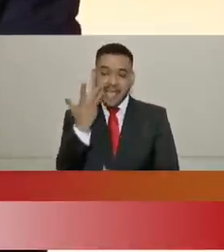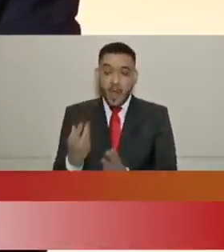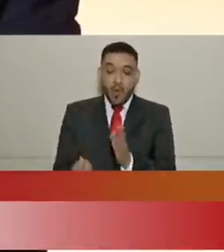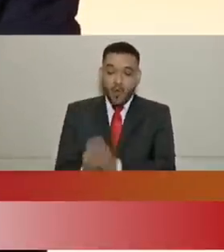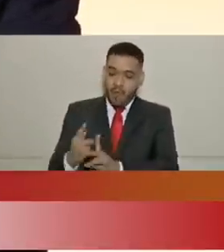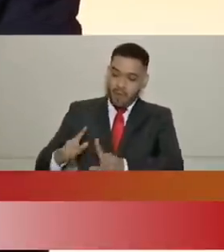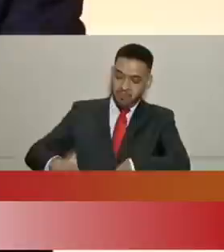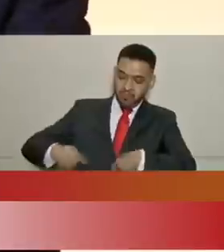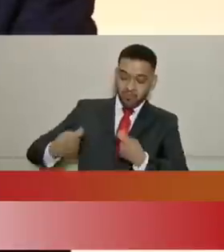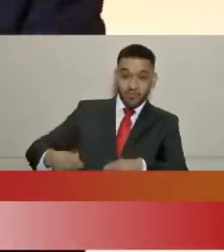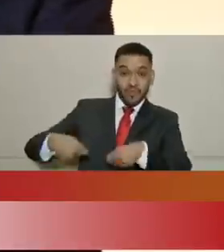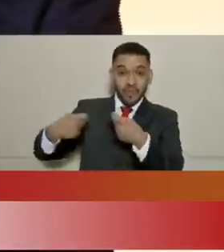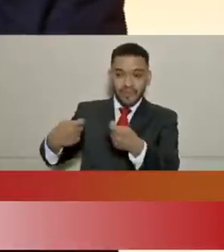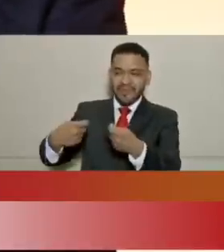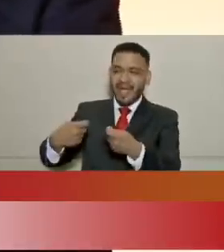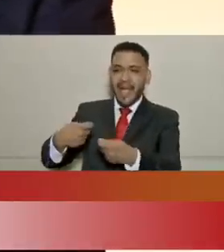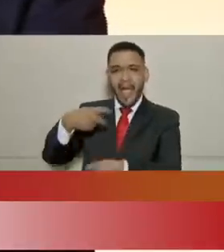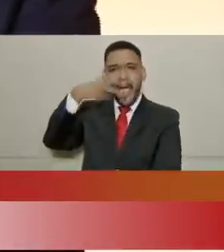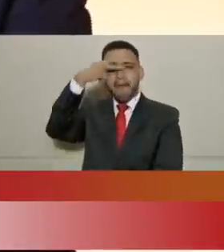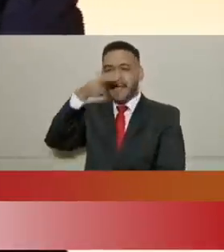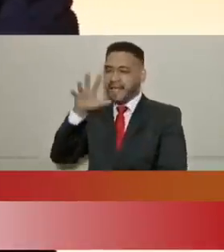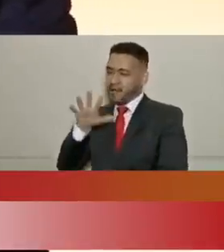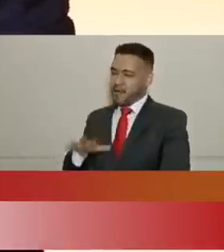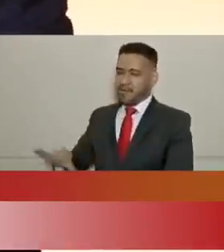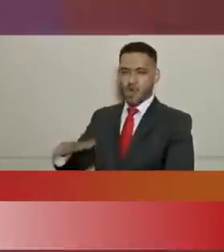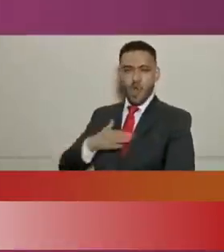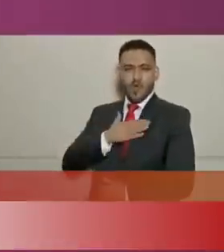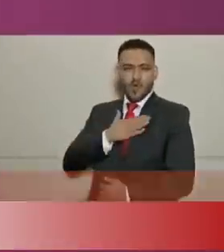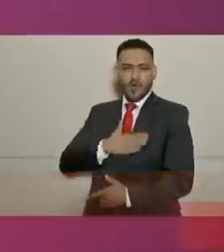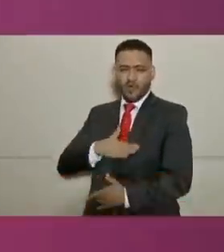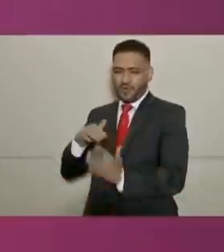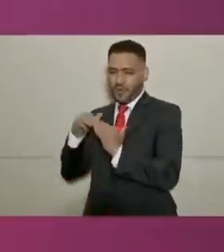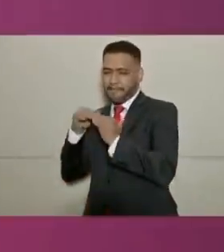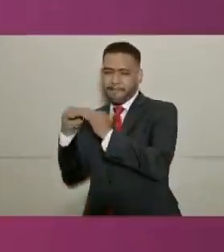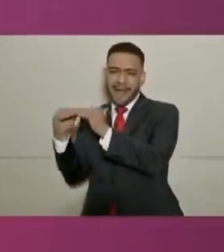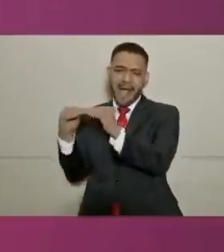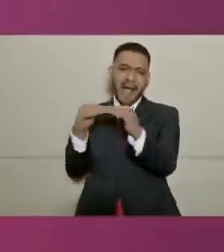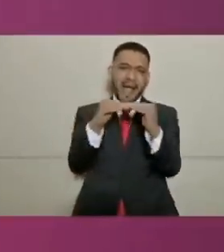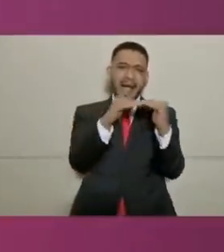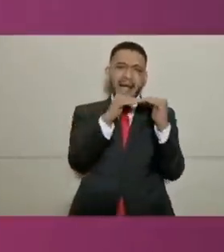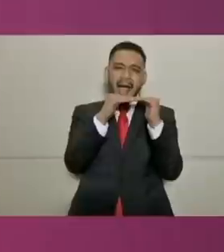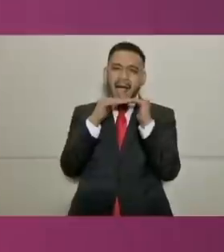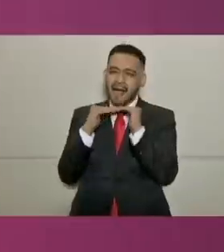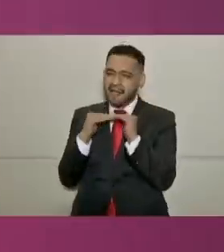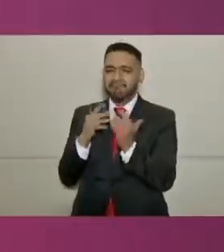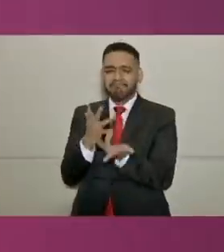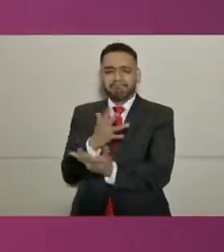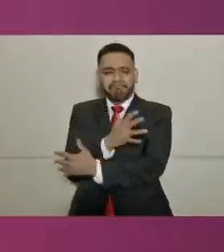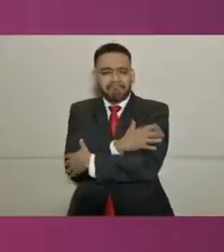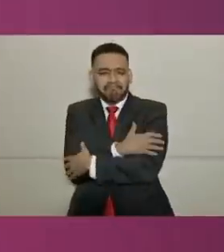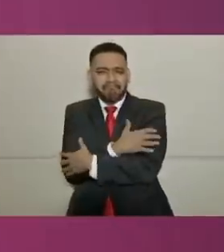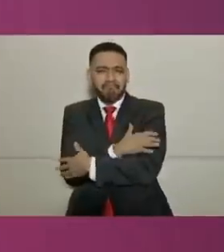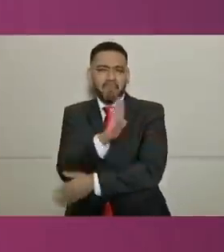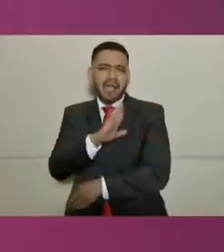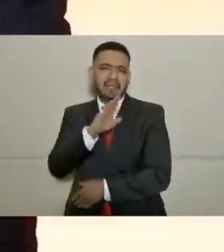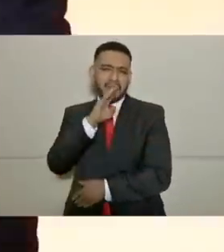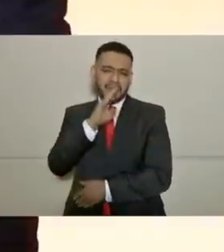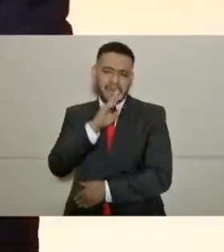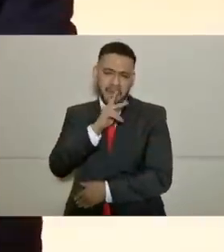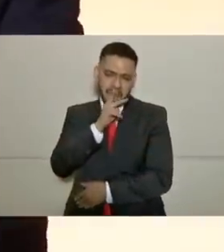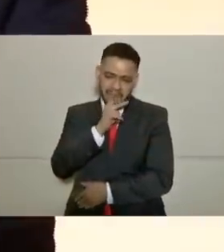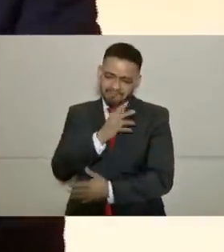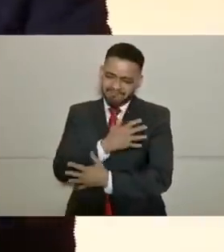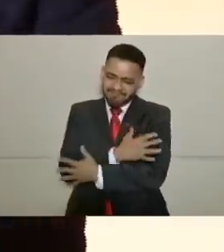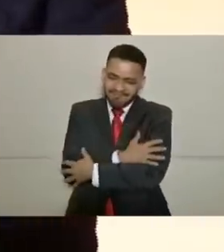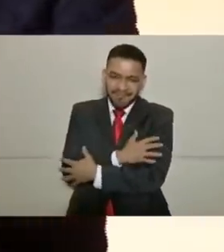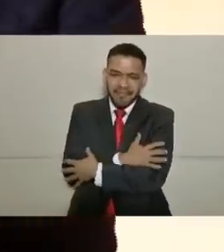generaciones un México verdaderamente justo, igualitario, fraterno, un México